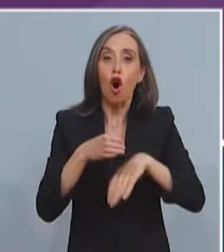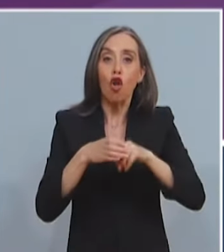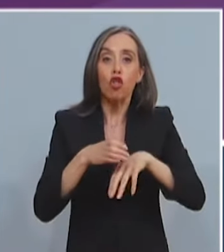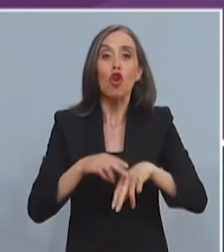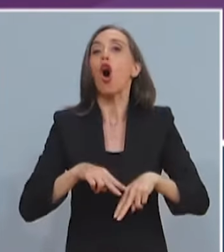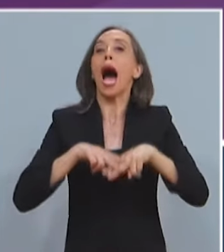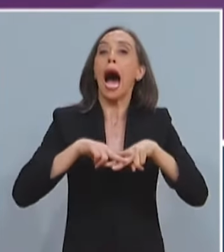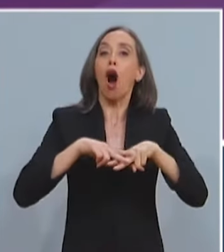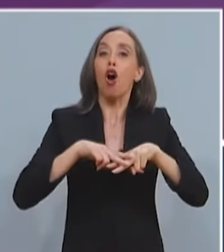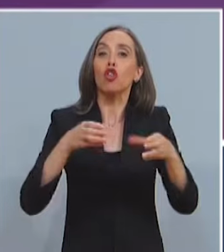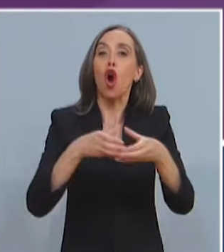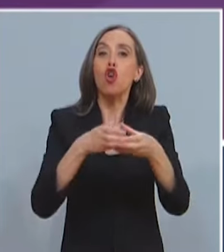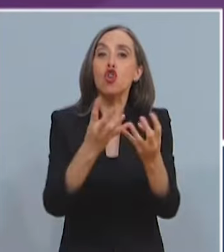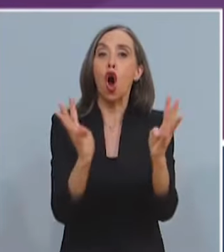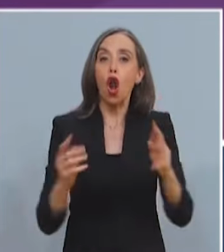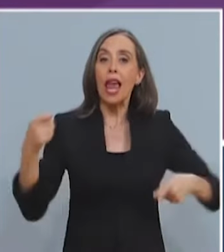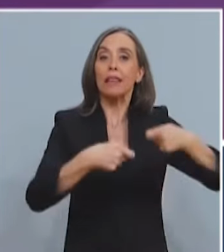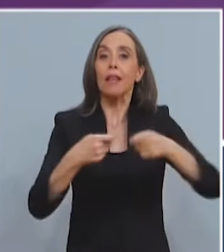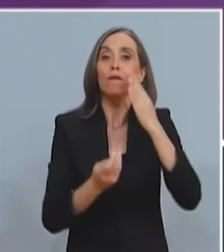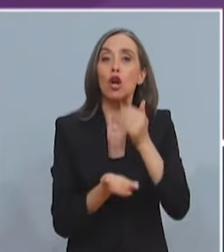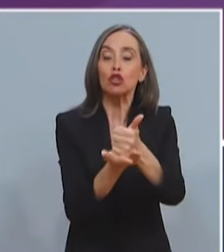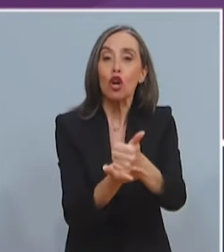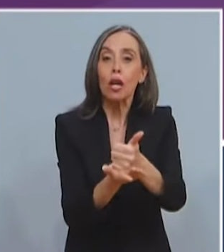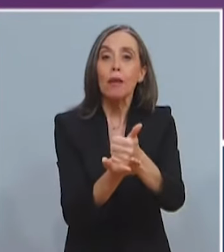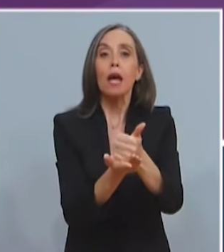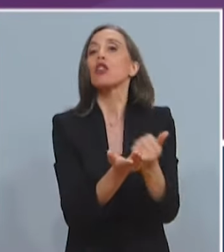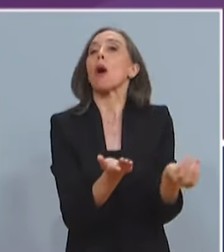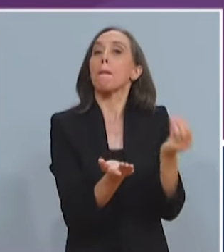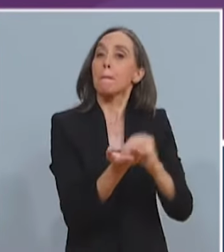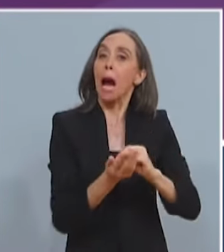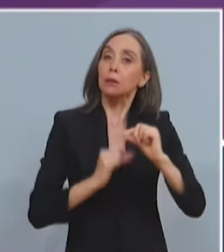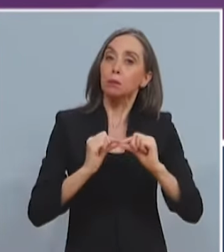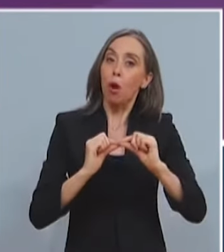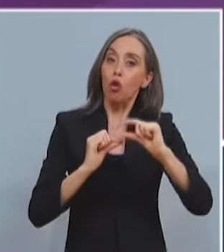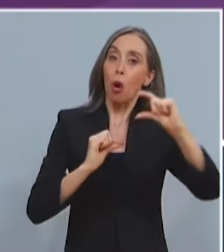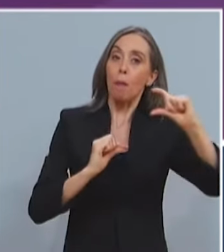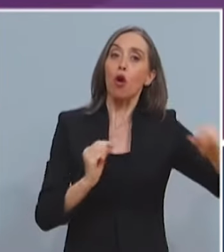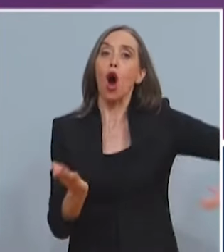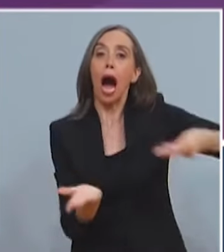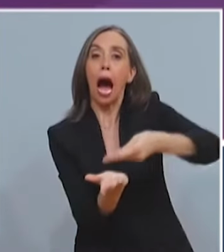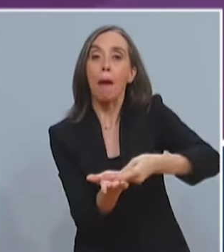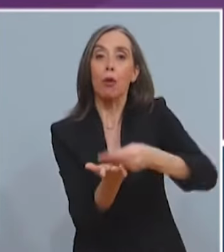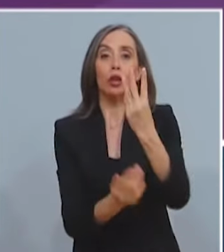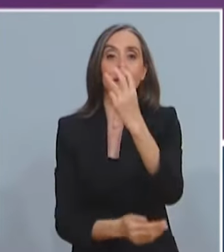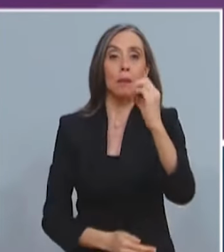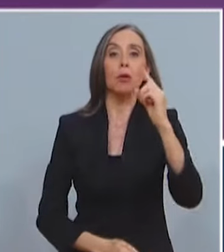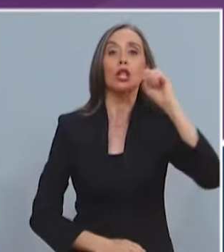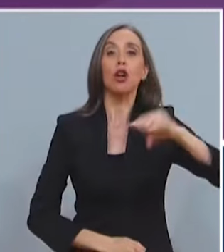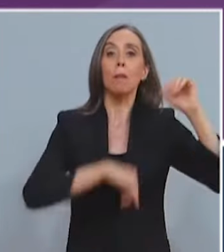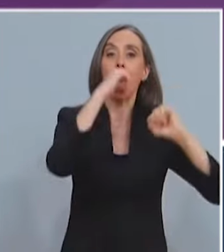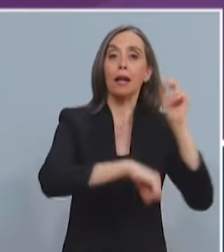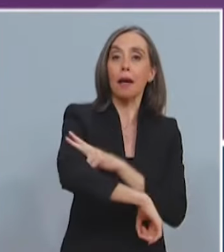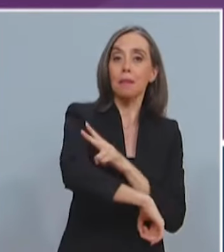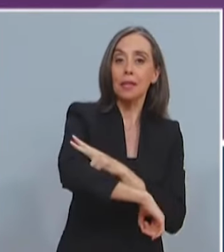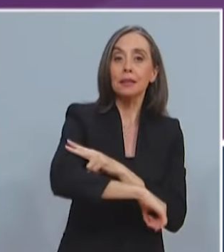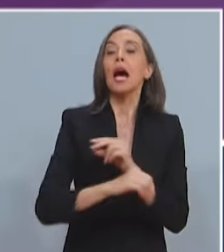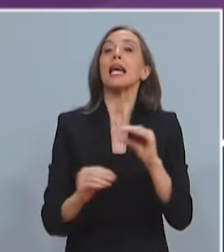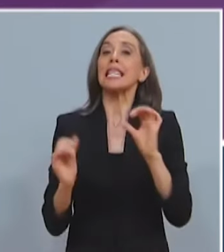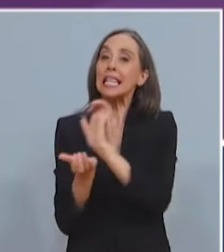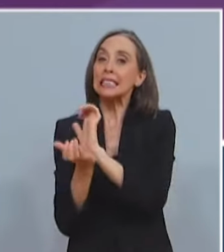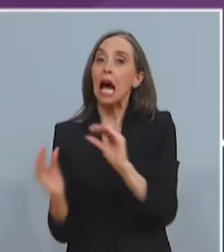y solidario que se financia con un aporte adicional y gradual de 3% de cargo del empleador y un aporte inicial del